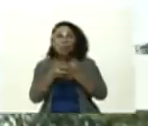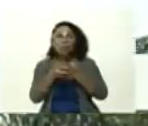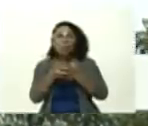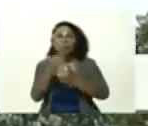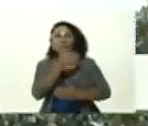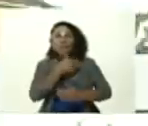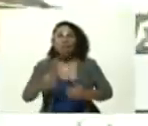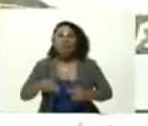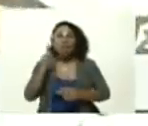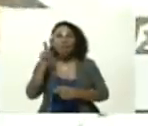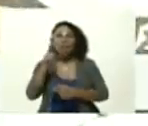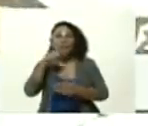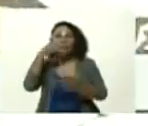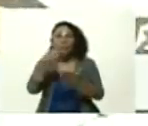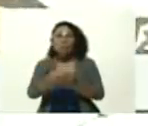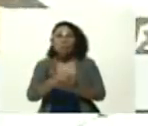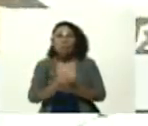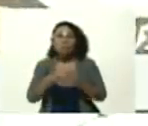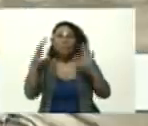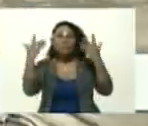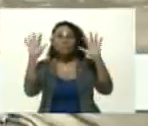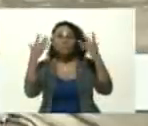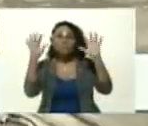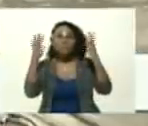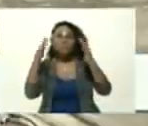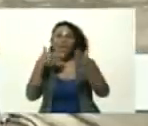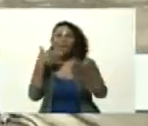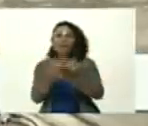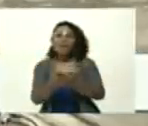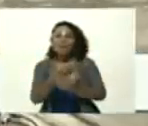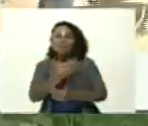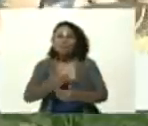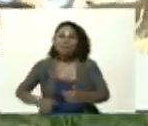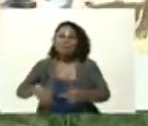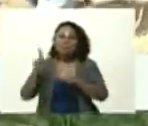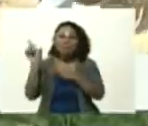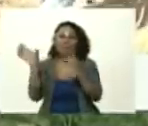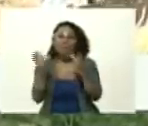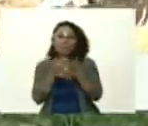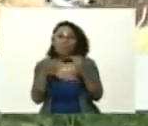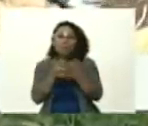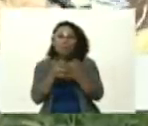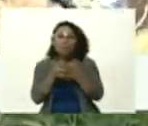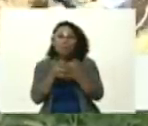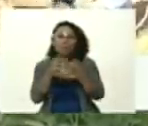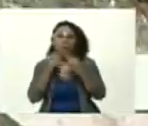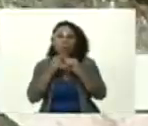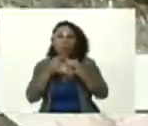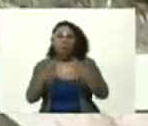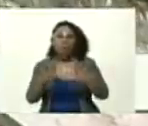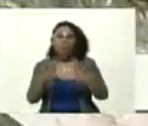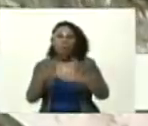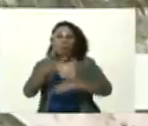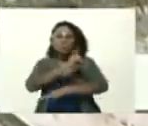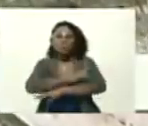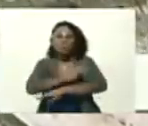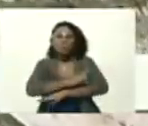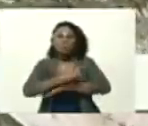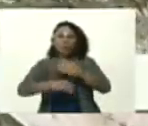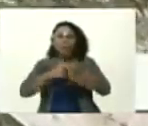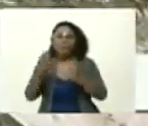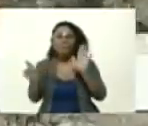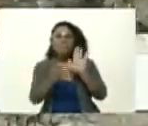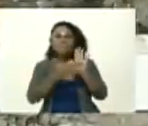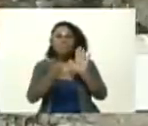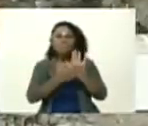que usted ha nombrado. Gracias, presidente, porque esta comisión multidisciplinaria que está